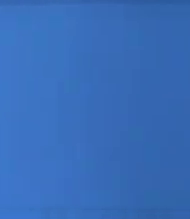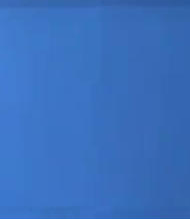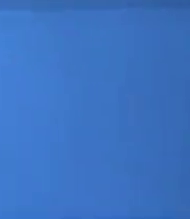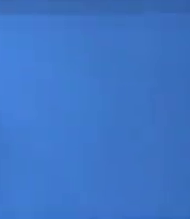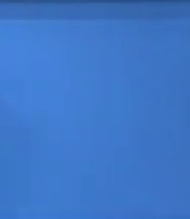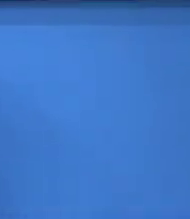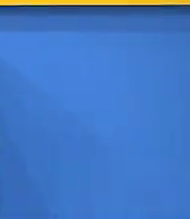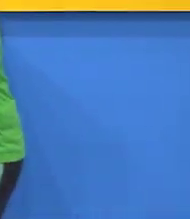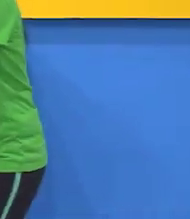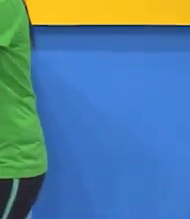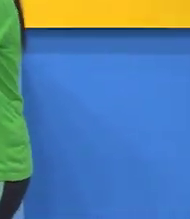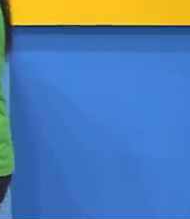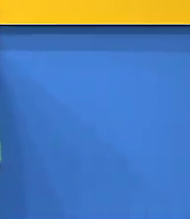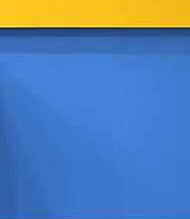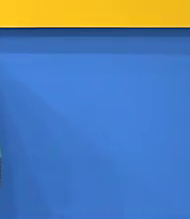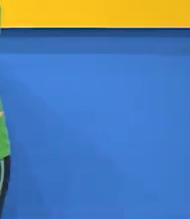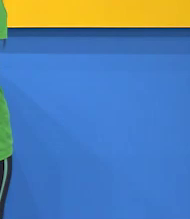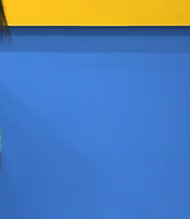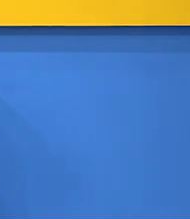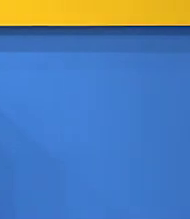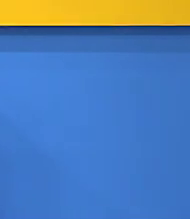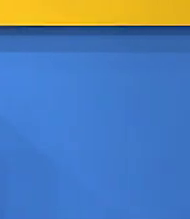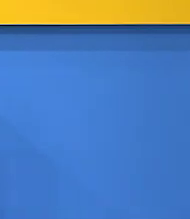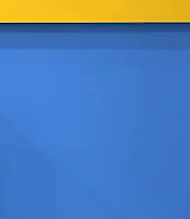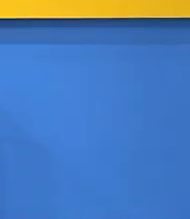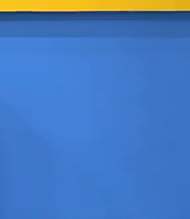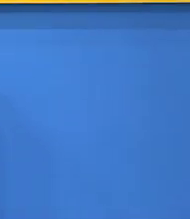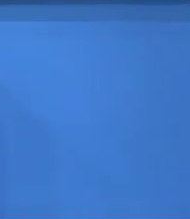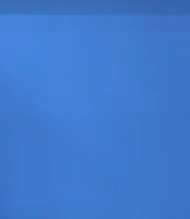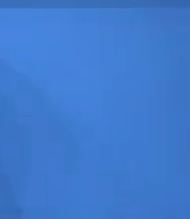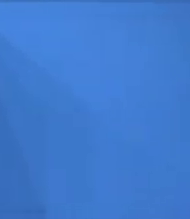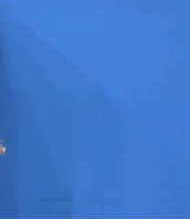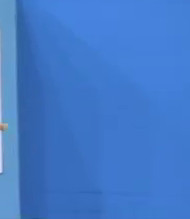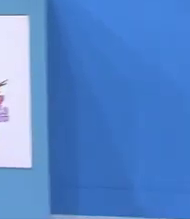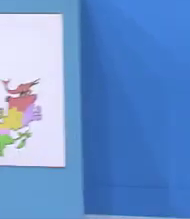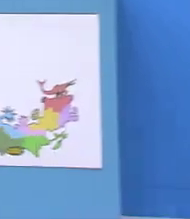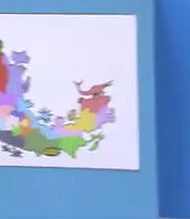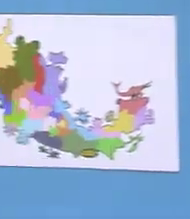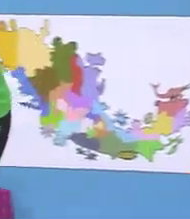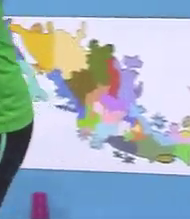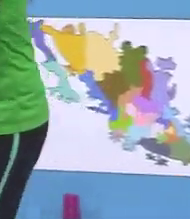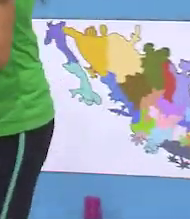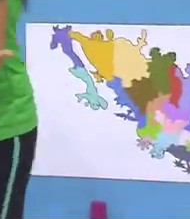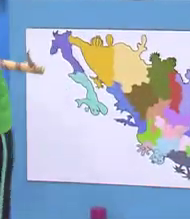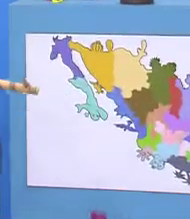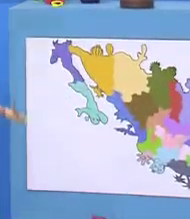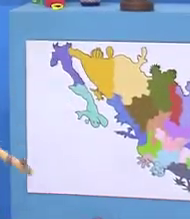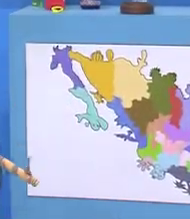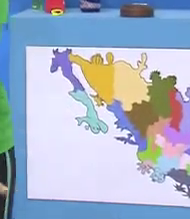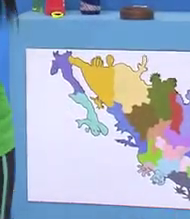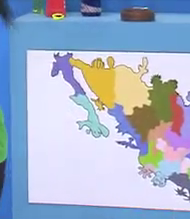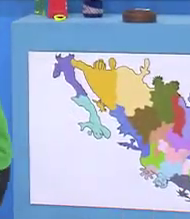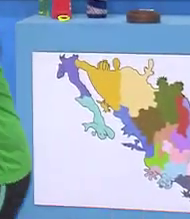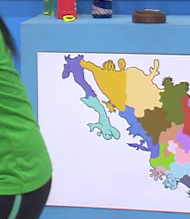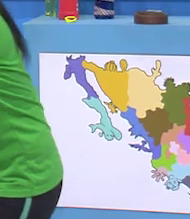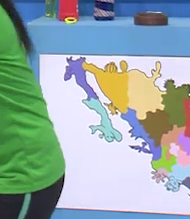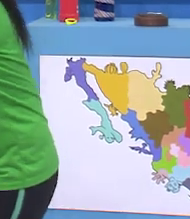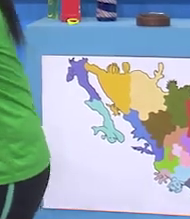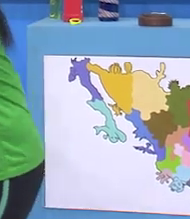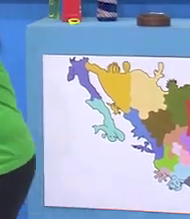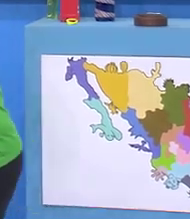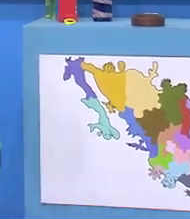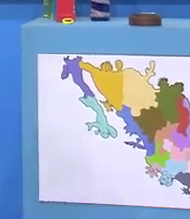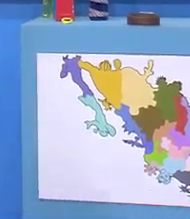recuerden tener precaución si hay objetos que se puedan caer cerca por una mano y una mano